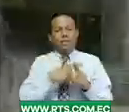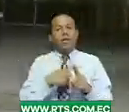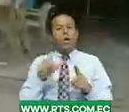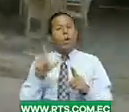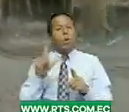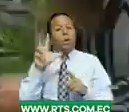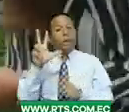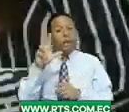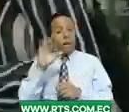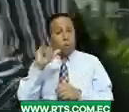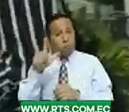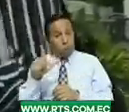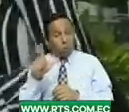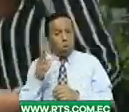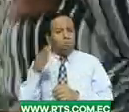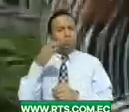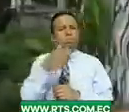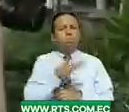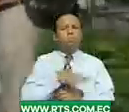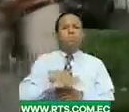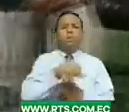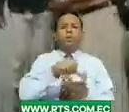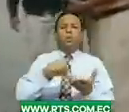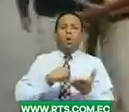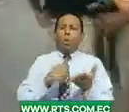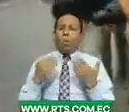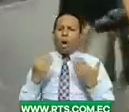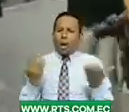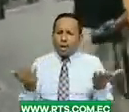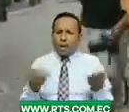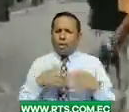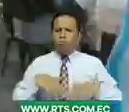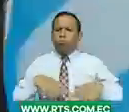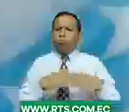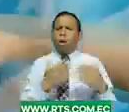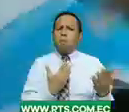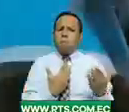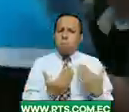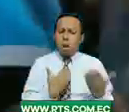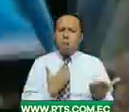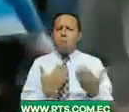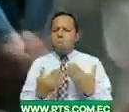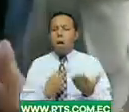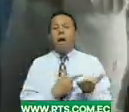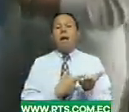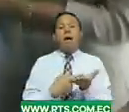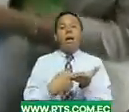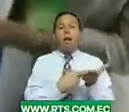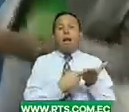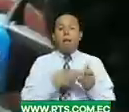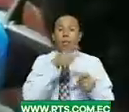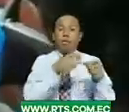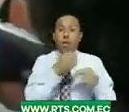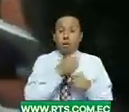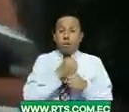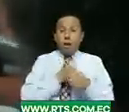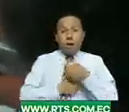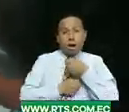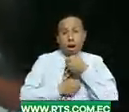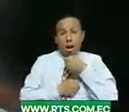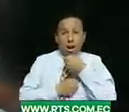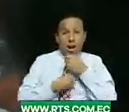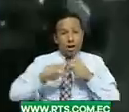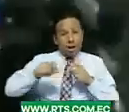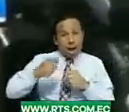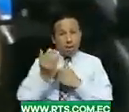una reunión con varios periodistas. Él hace énfasis que su nuevo plan de gobierno es potenciar la educación y